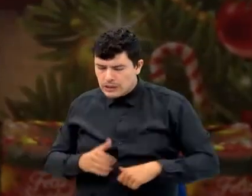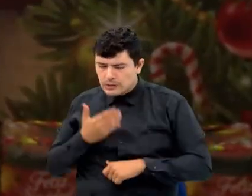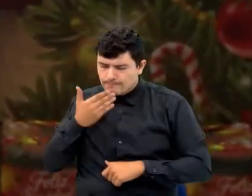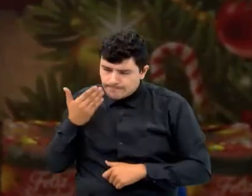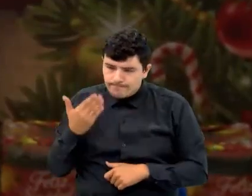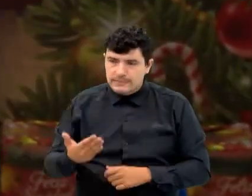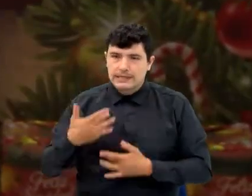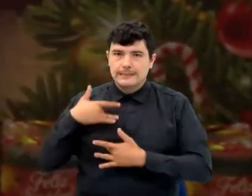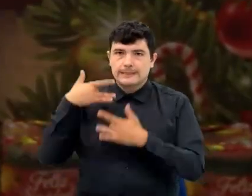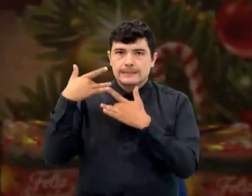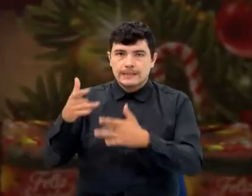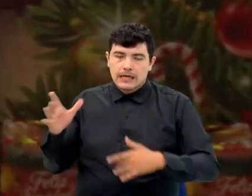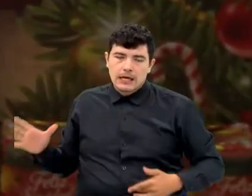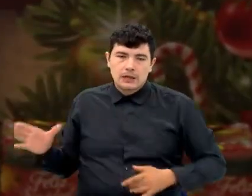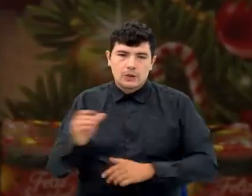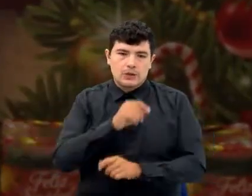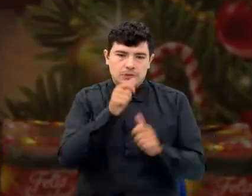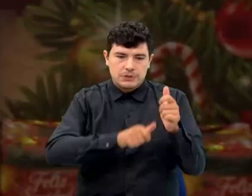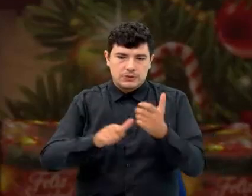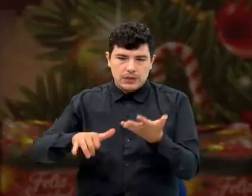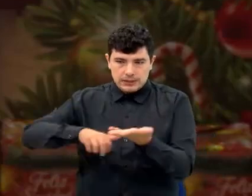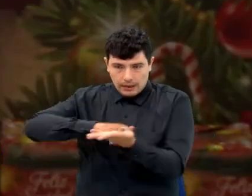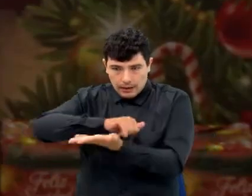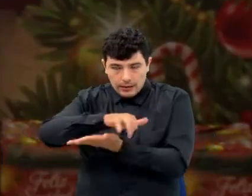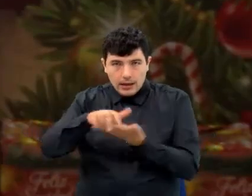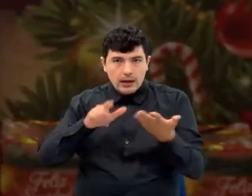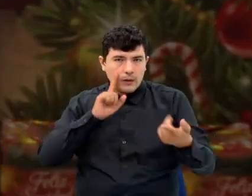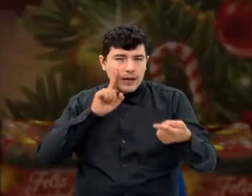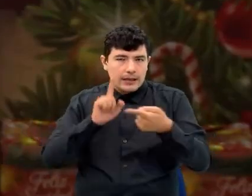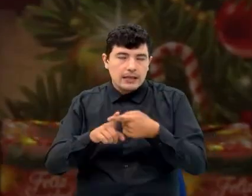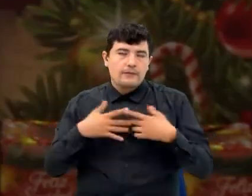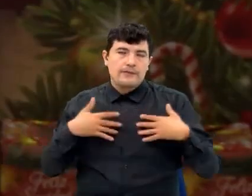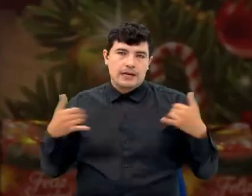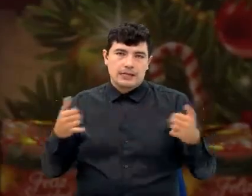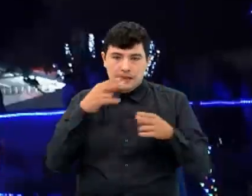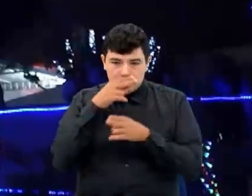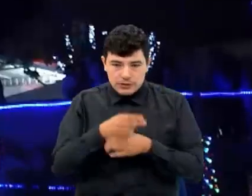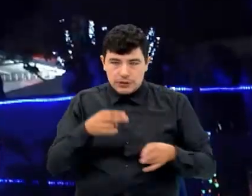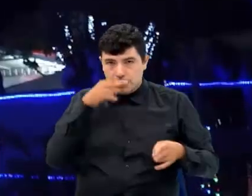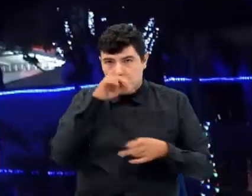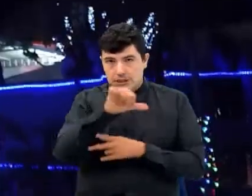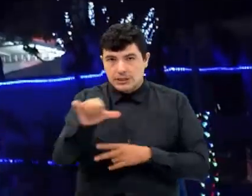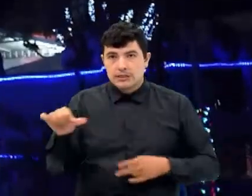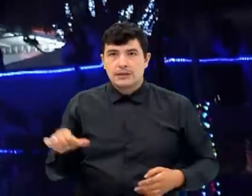voluntarios de todos los santandereanos por la felicidad de nuestros niños.